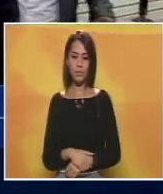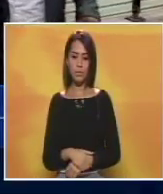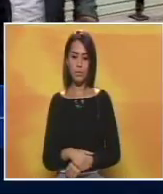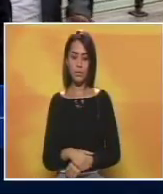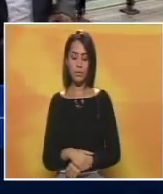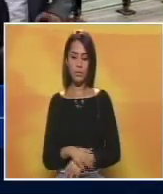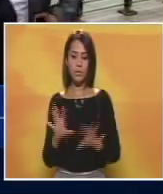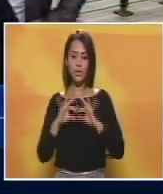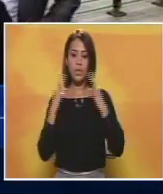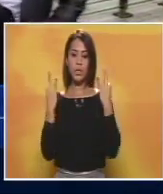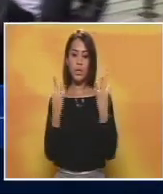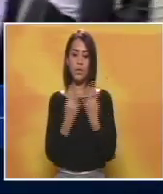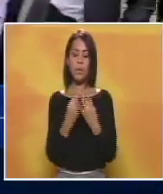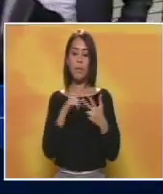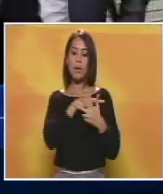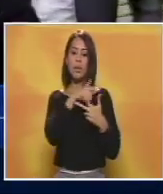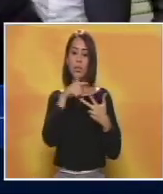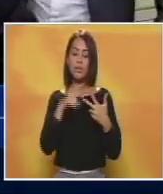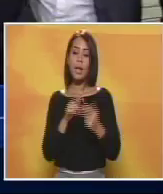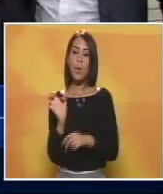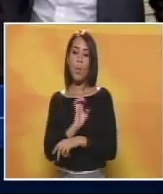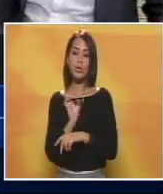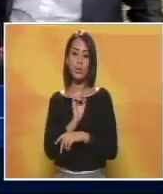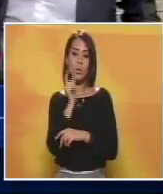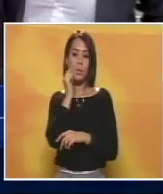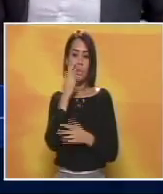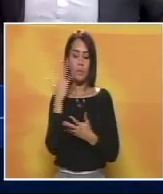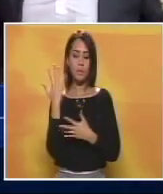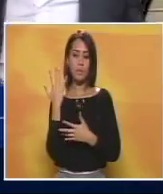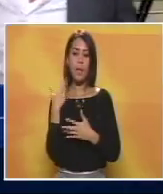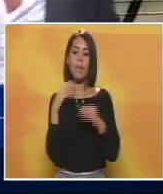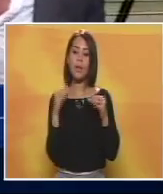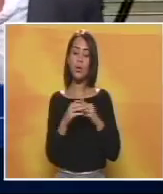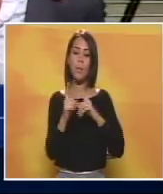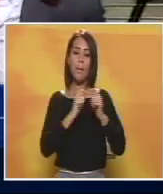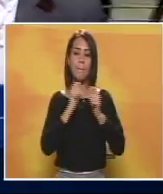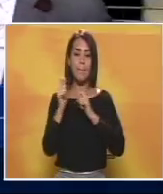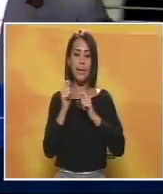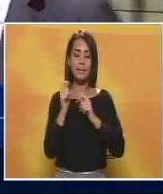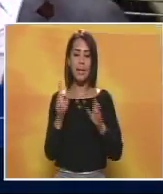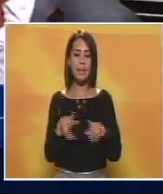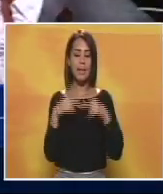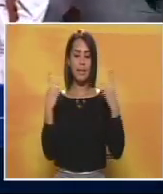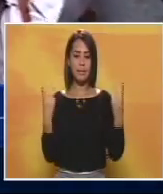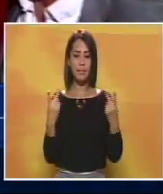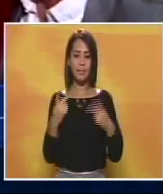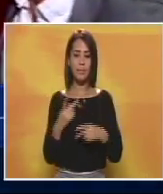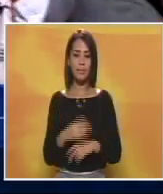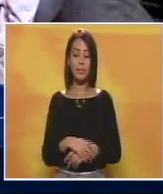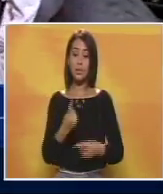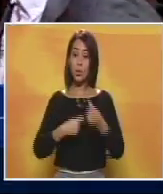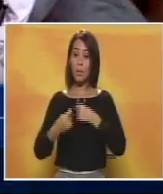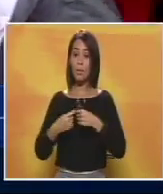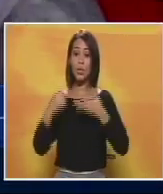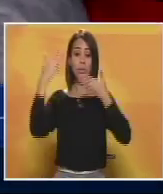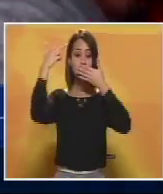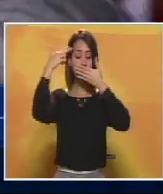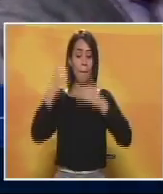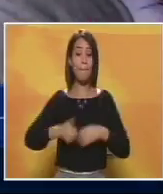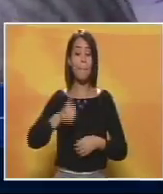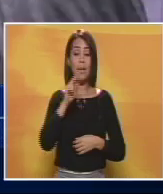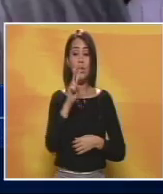Los familiares de los tres ecuatorianos que forman parte del equipo de prensa del diario El Comercio secuestrados hace más